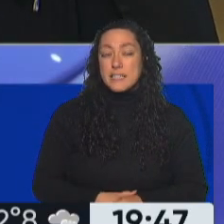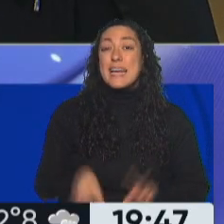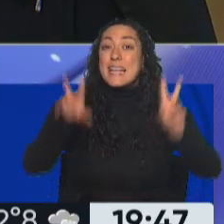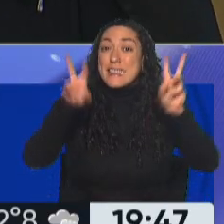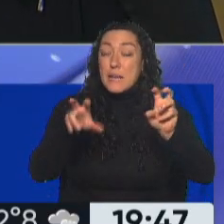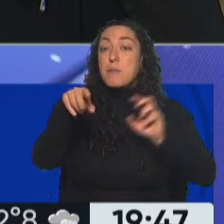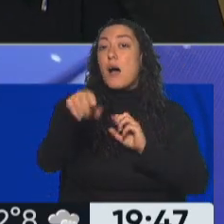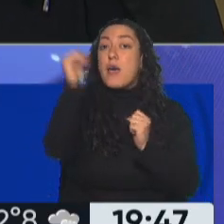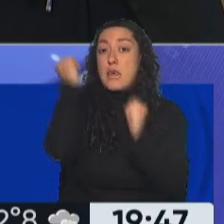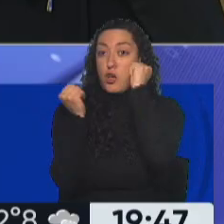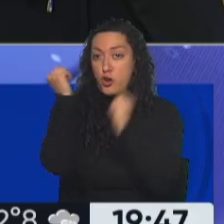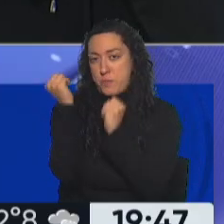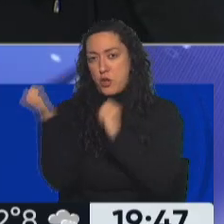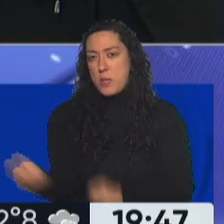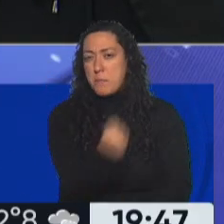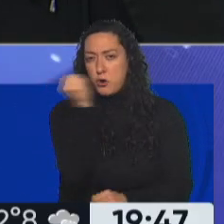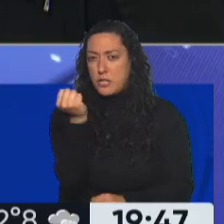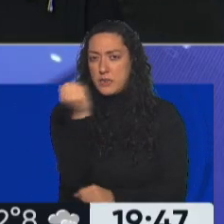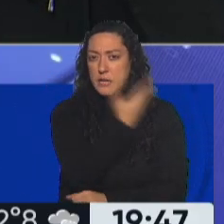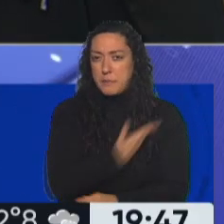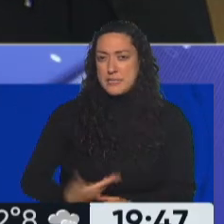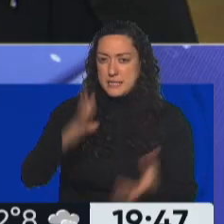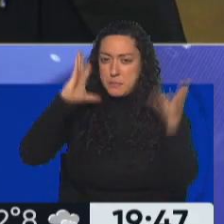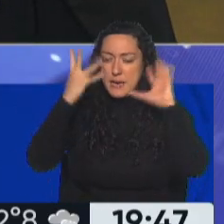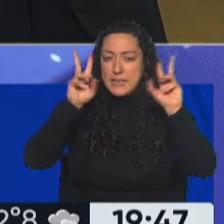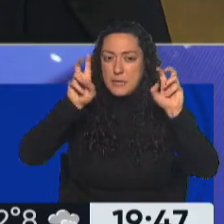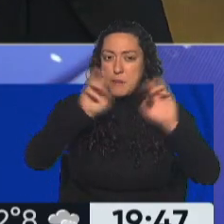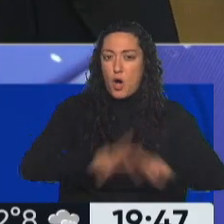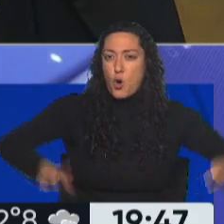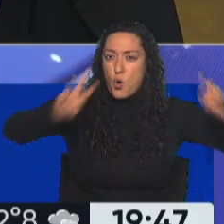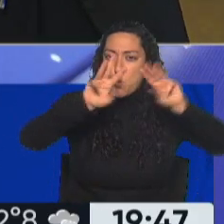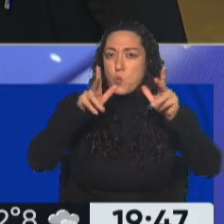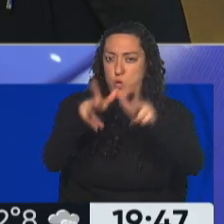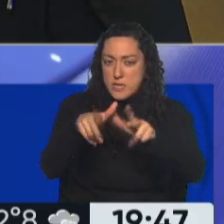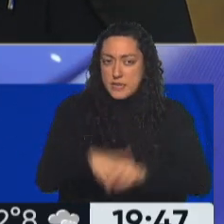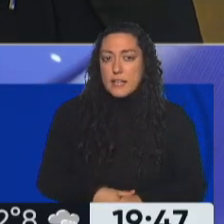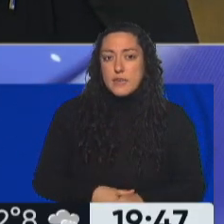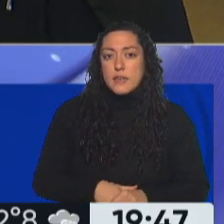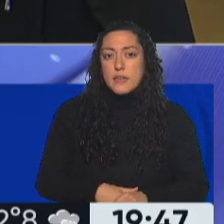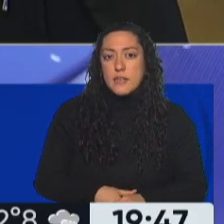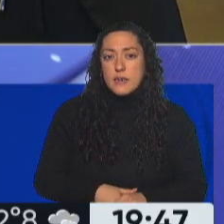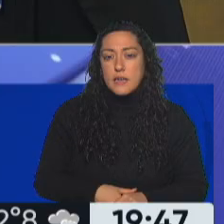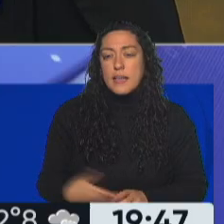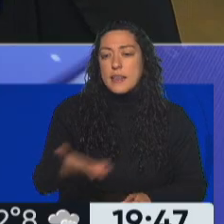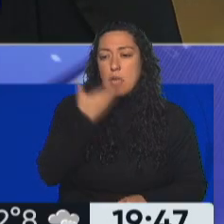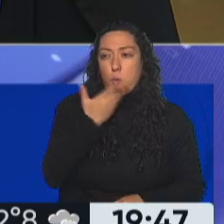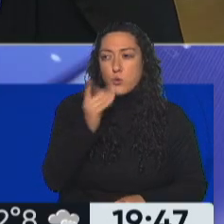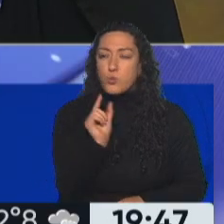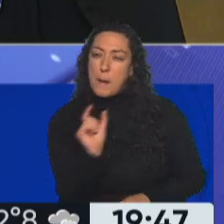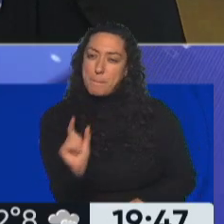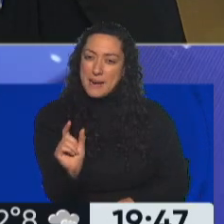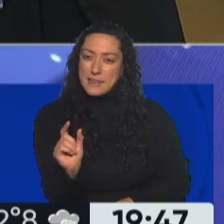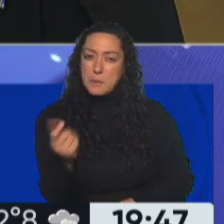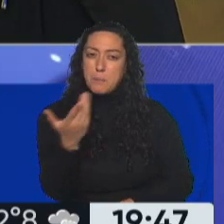económica, importante lo que señalaba el presidente Milei en la ONU, pero ahora también vamos a compartir parte del discurso donde el presidente,